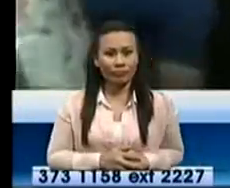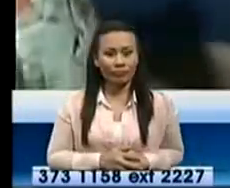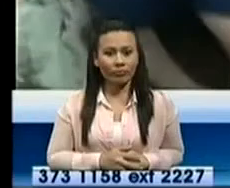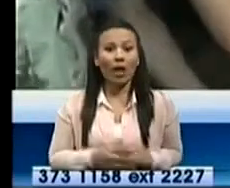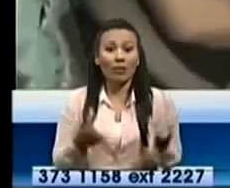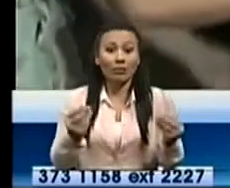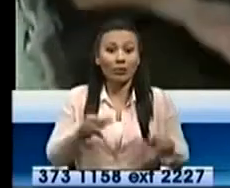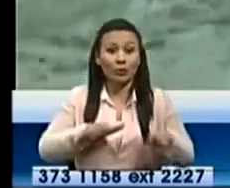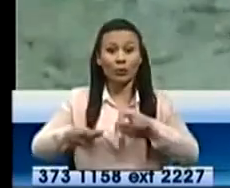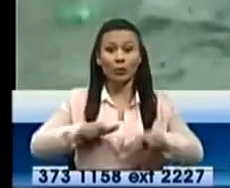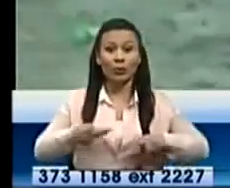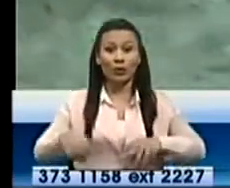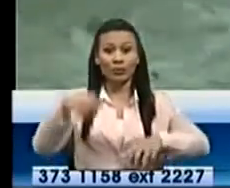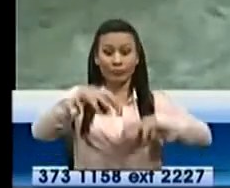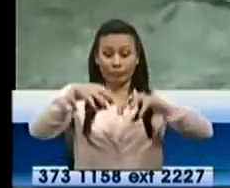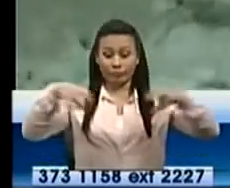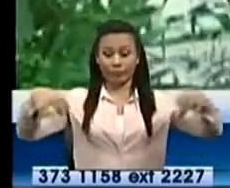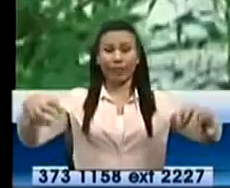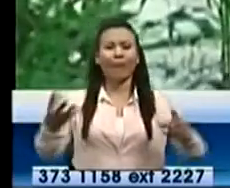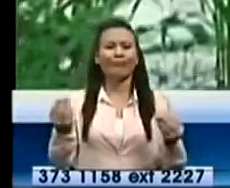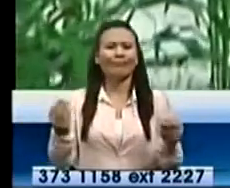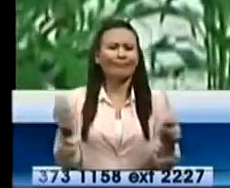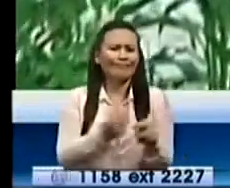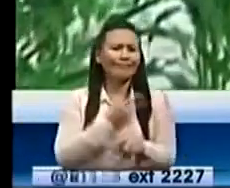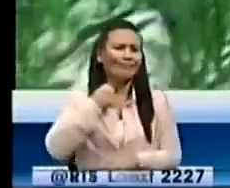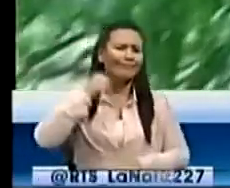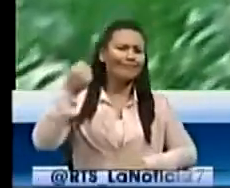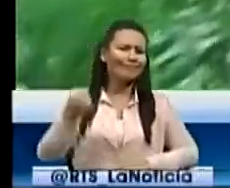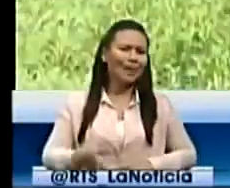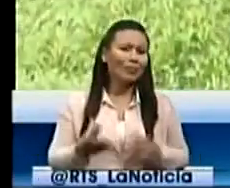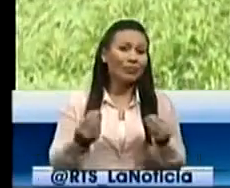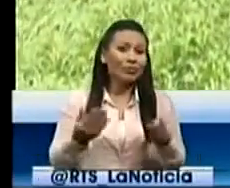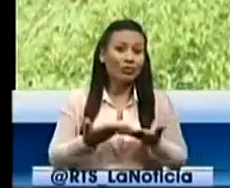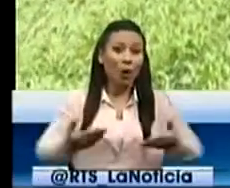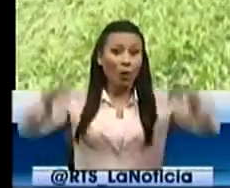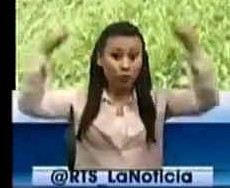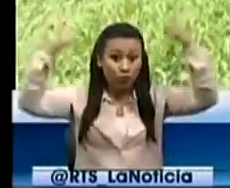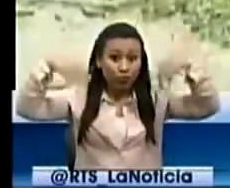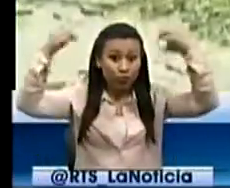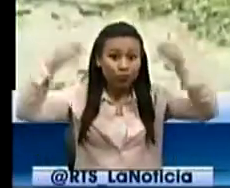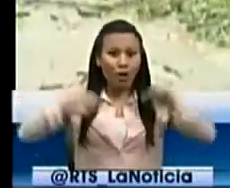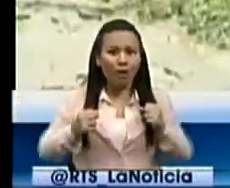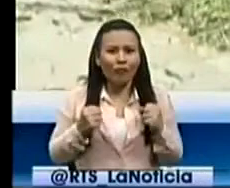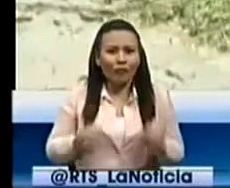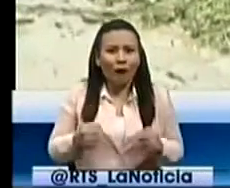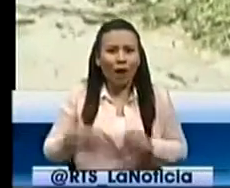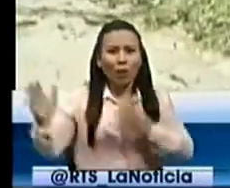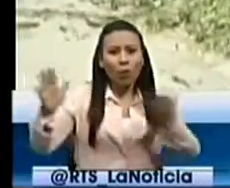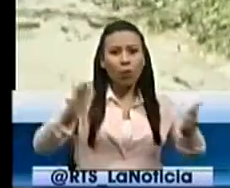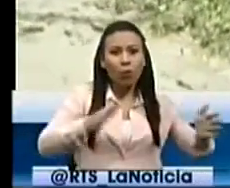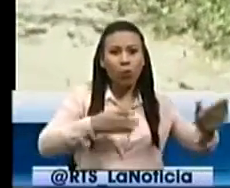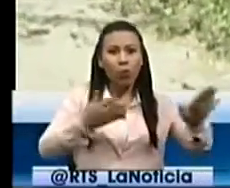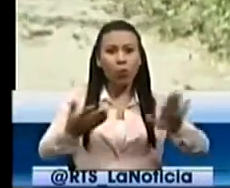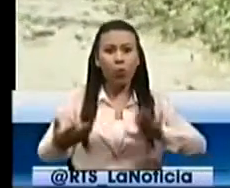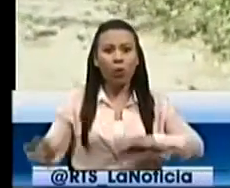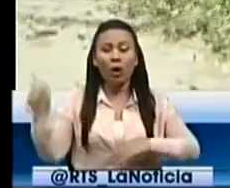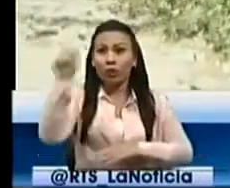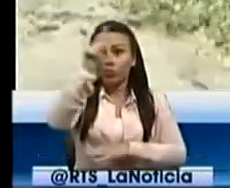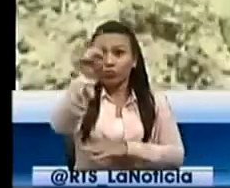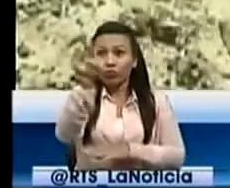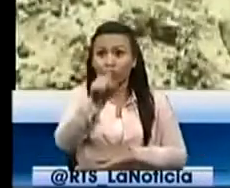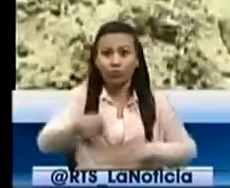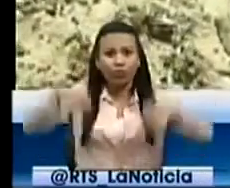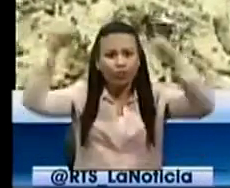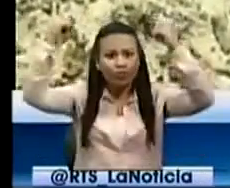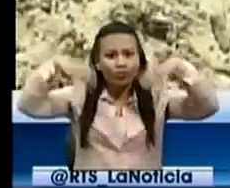Varios sectores rurales de la zona resultaron perjudicados tras el fuerte aguacero. Hubo viento, relámpago, trueno,